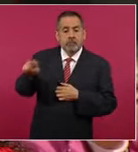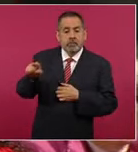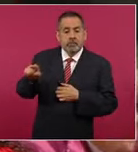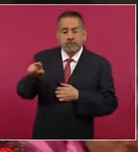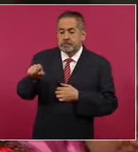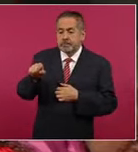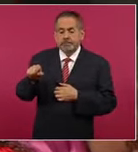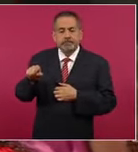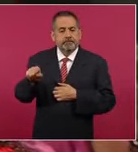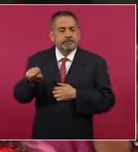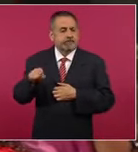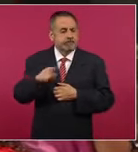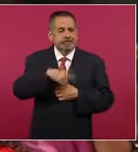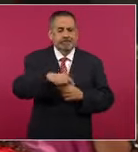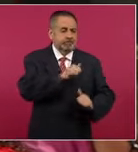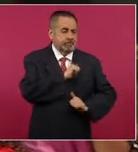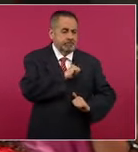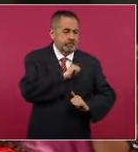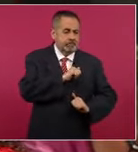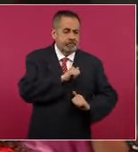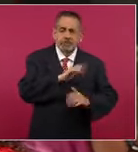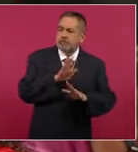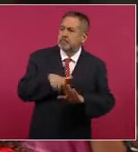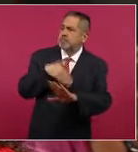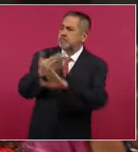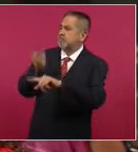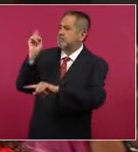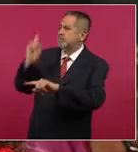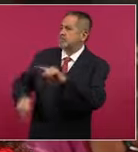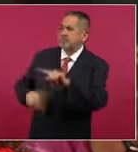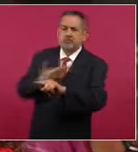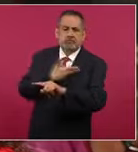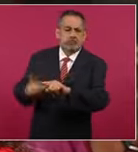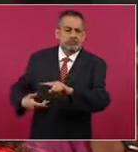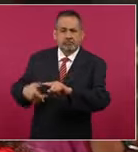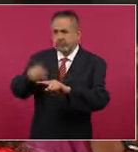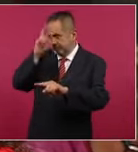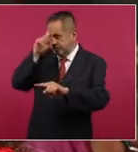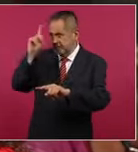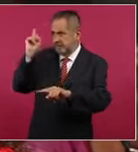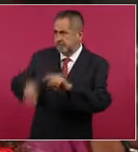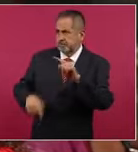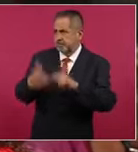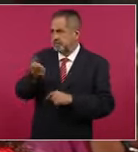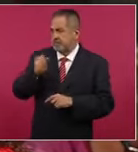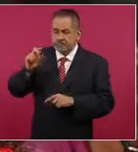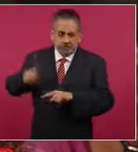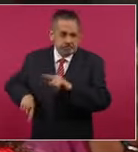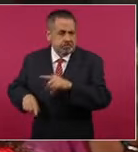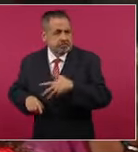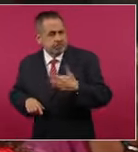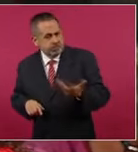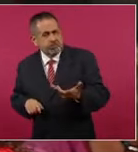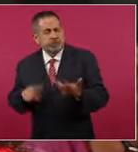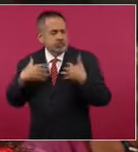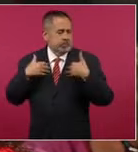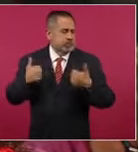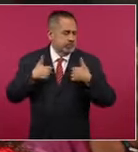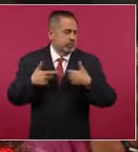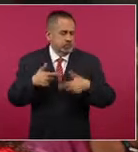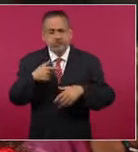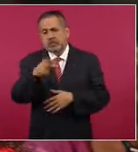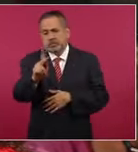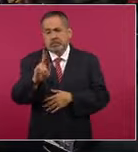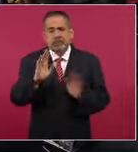contra del presidente Pedro Castillo allá en Perú, entendiendo toda esta coyuntura, sin embargo, pues a su gobierno